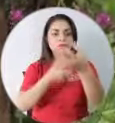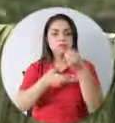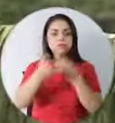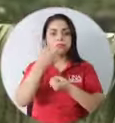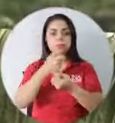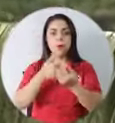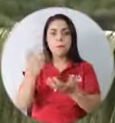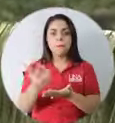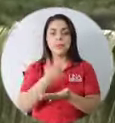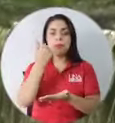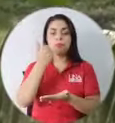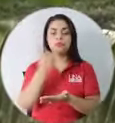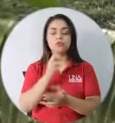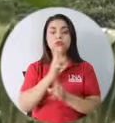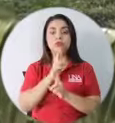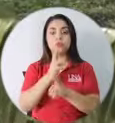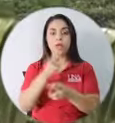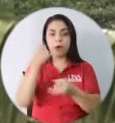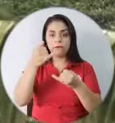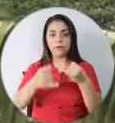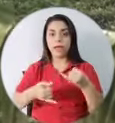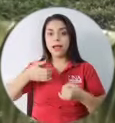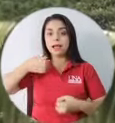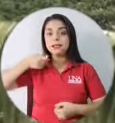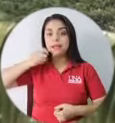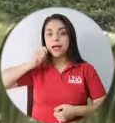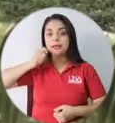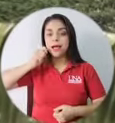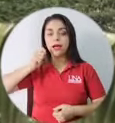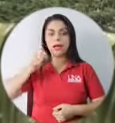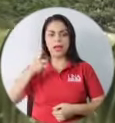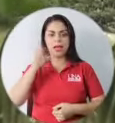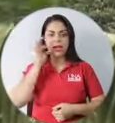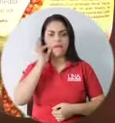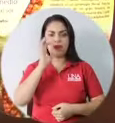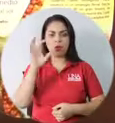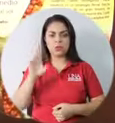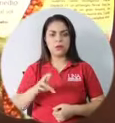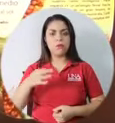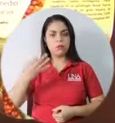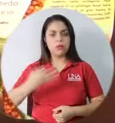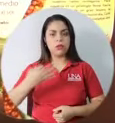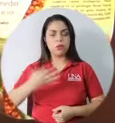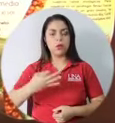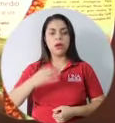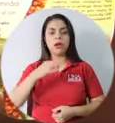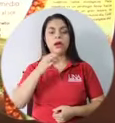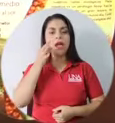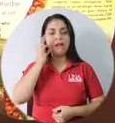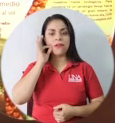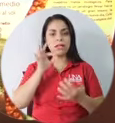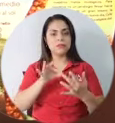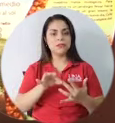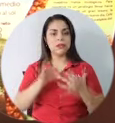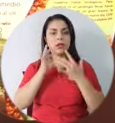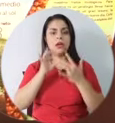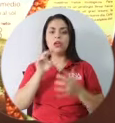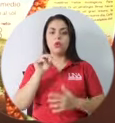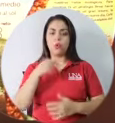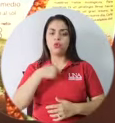capaces de producir y de lo que obtenemos como resultado final de taza, que el café de Costa Rica no solamente es un café muy fino, un café de especialidad,